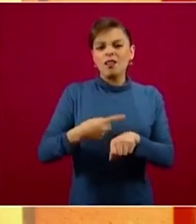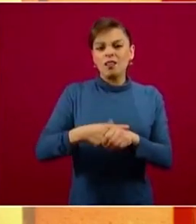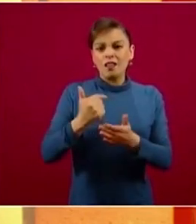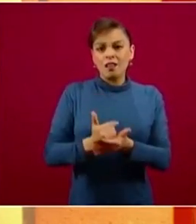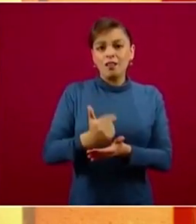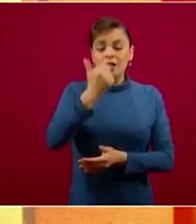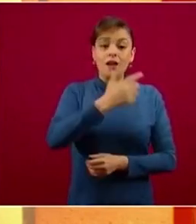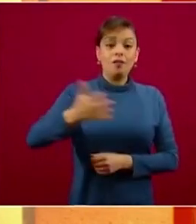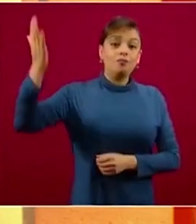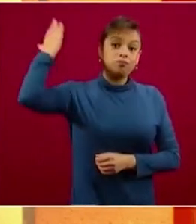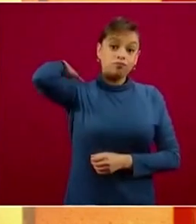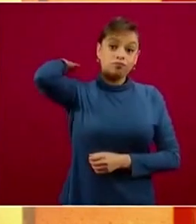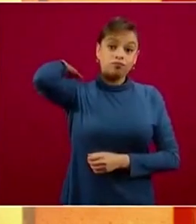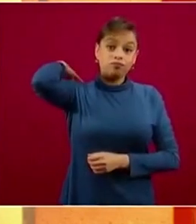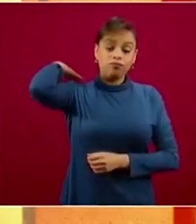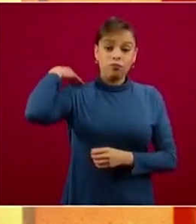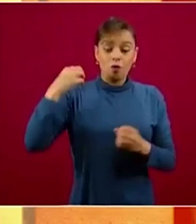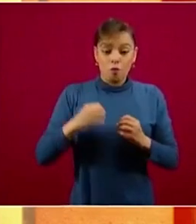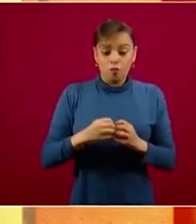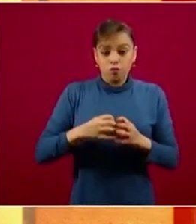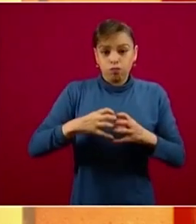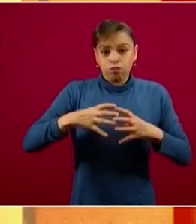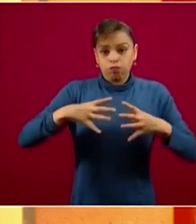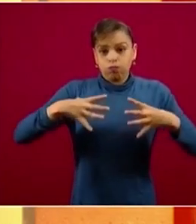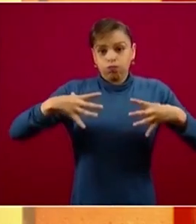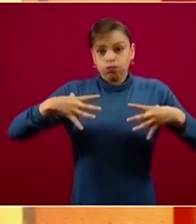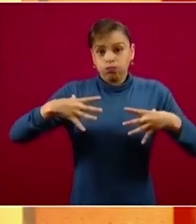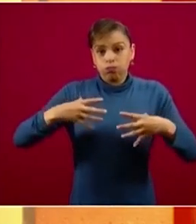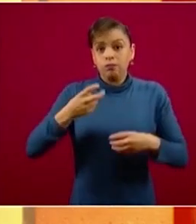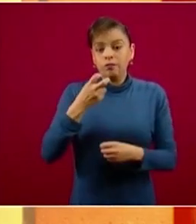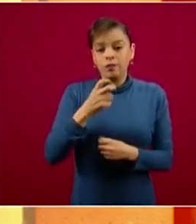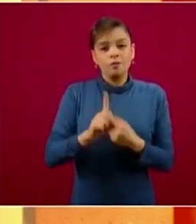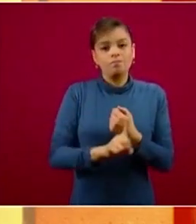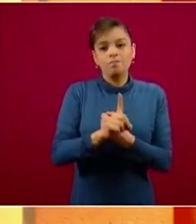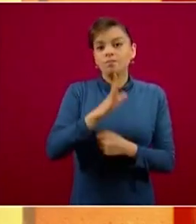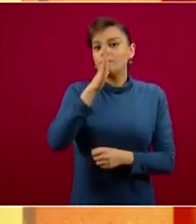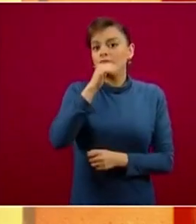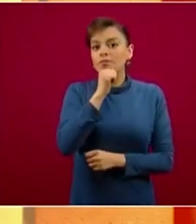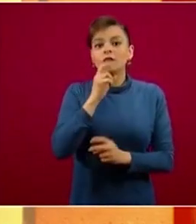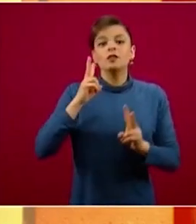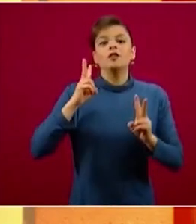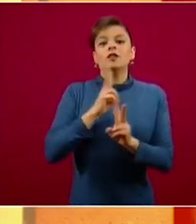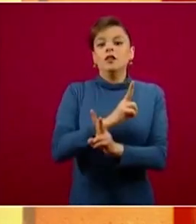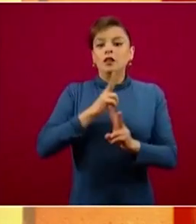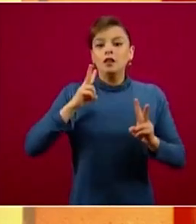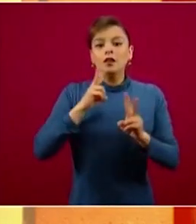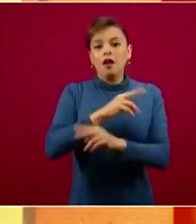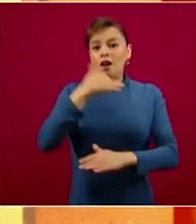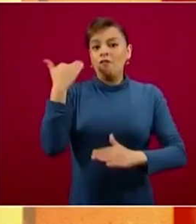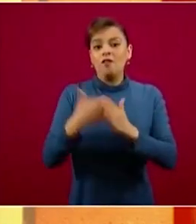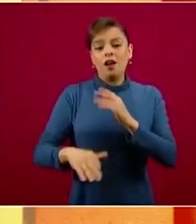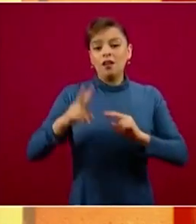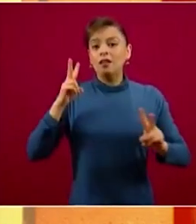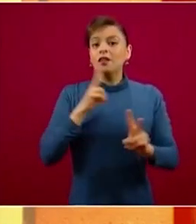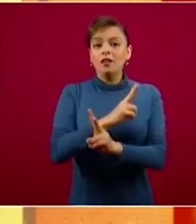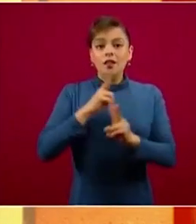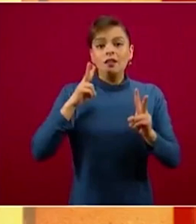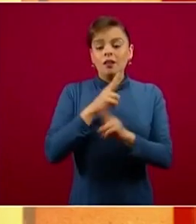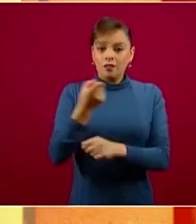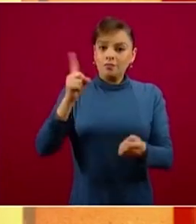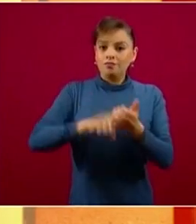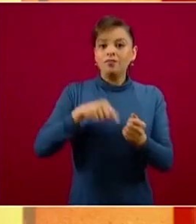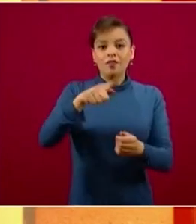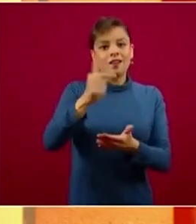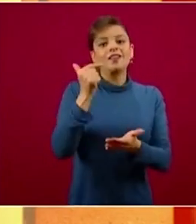una inflamación de los pulmones que causa insuficiencia de para poder respirar y esta es la forma grave esta